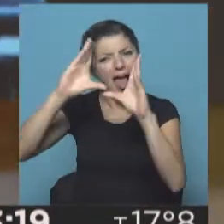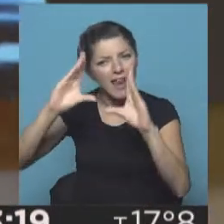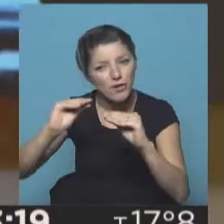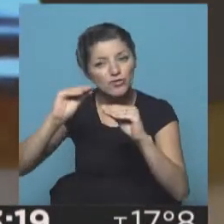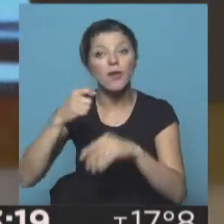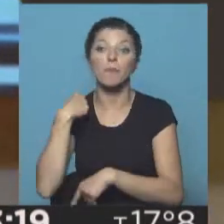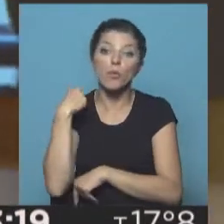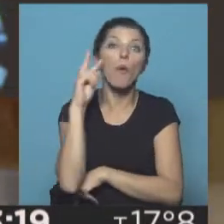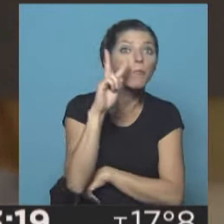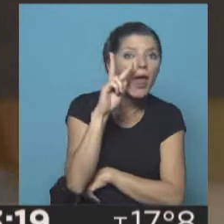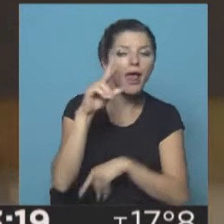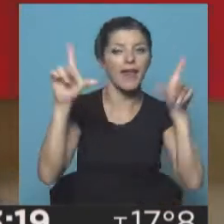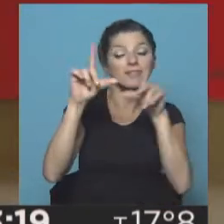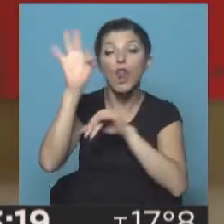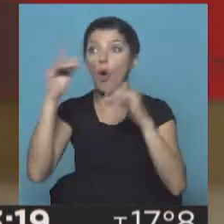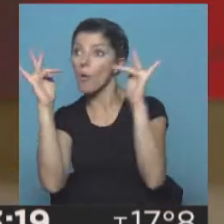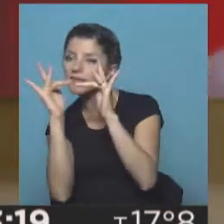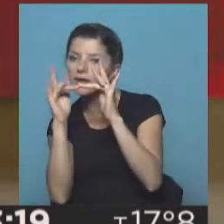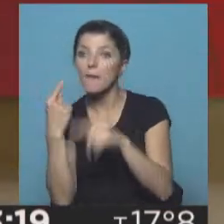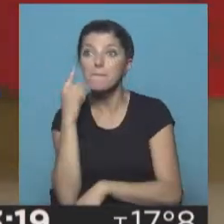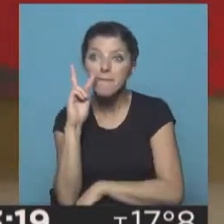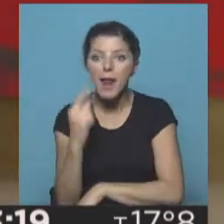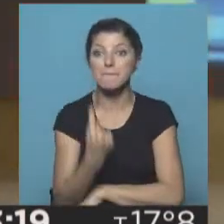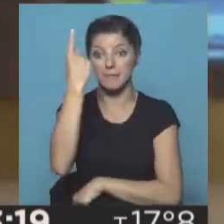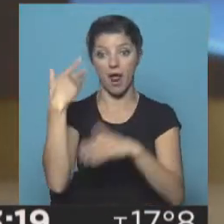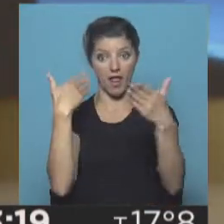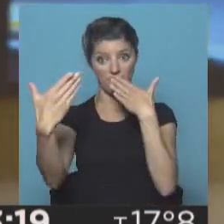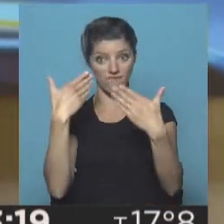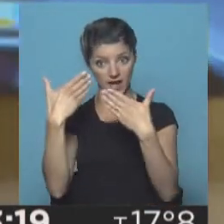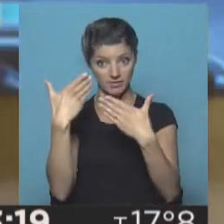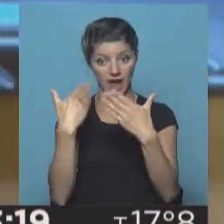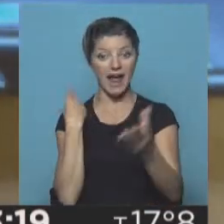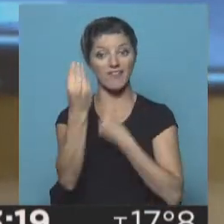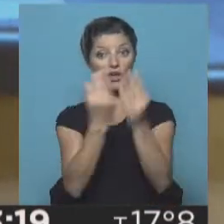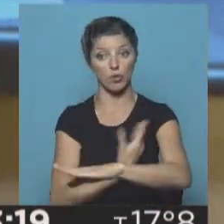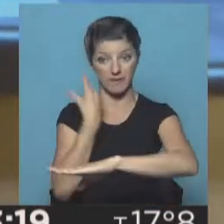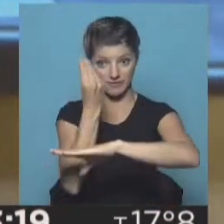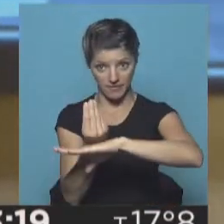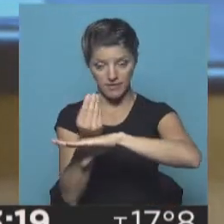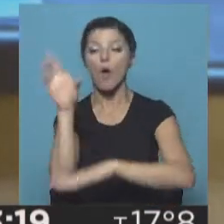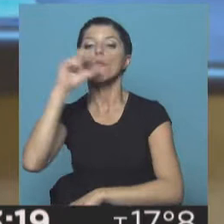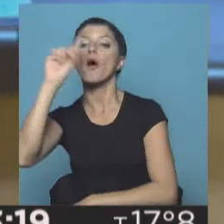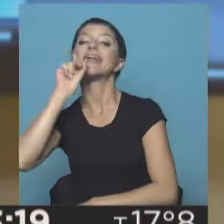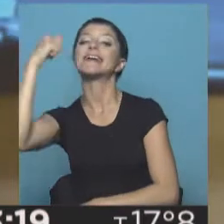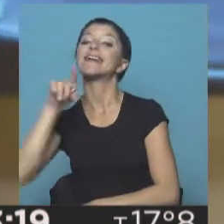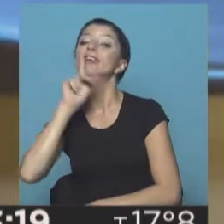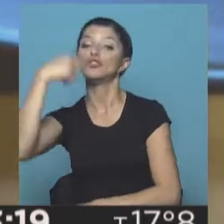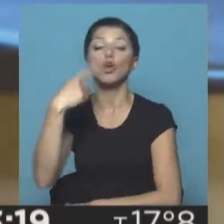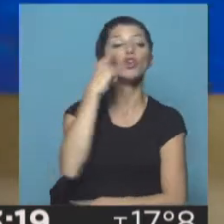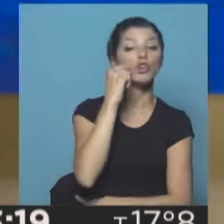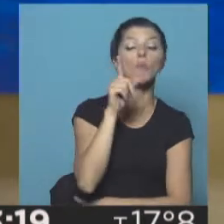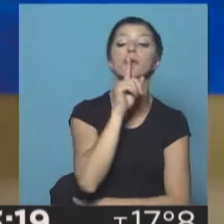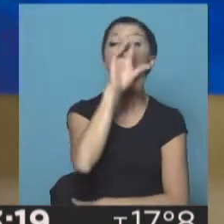o desde internet, a lo que fue el primer debate presidencial en Estados Unidos entre la demócrata Hillary Clinton y el republicano Donald